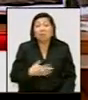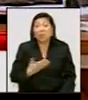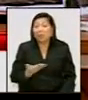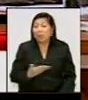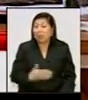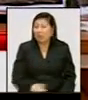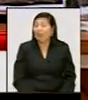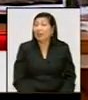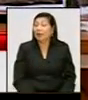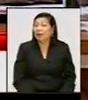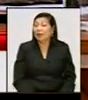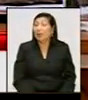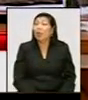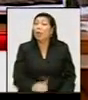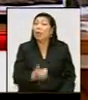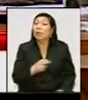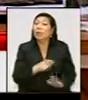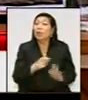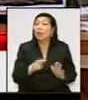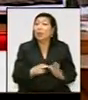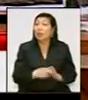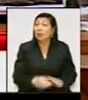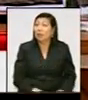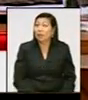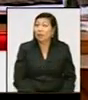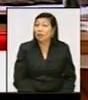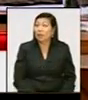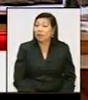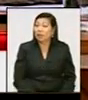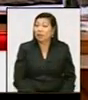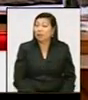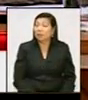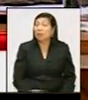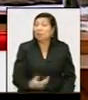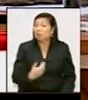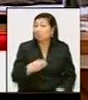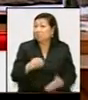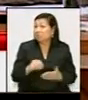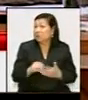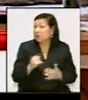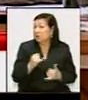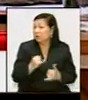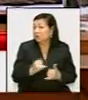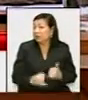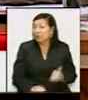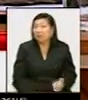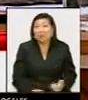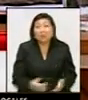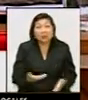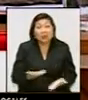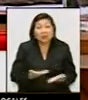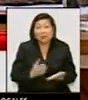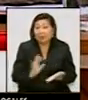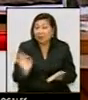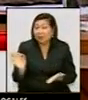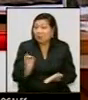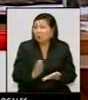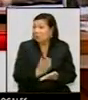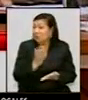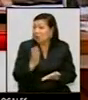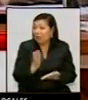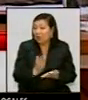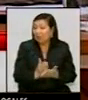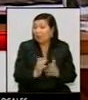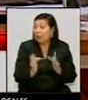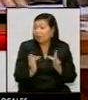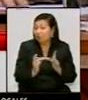para debatir otros proyectos. Entonces, yo creo que en todo caso, para sumar el compromiso, que hablamos hasta el final, y yo no me haría ningún problema de que se